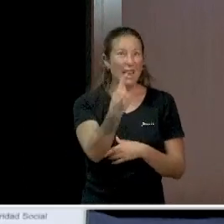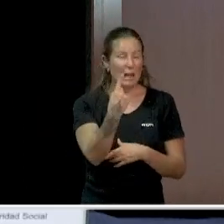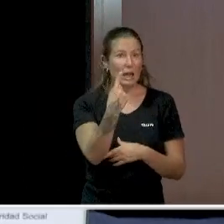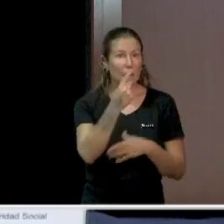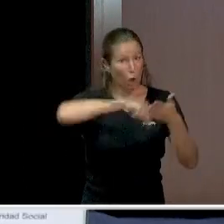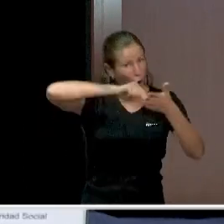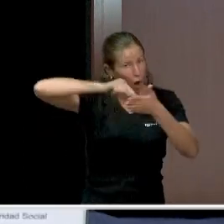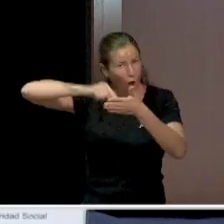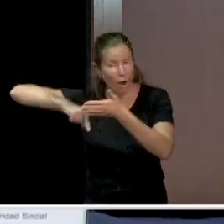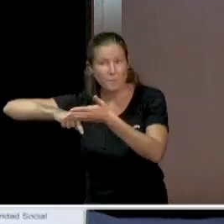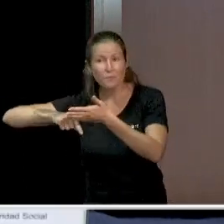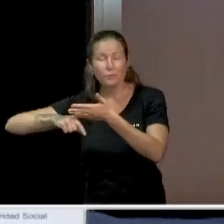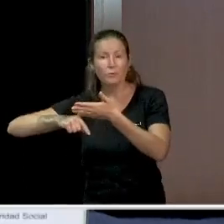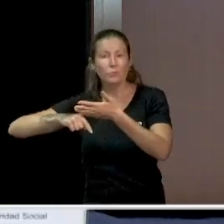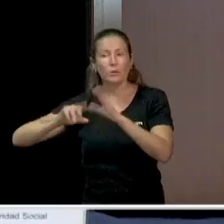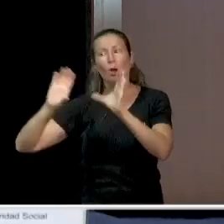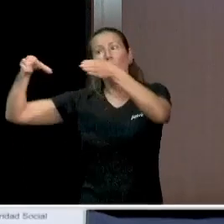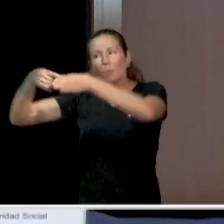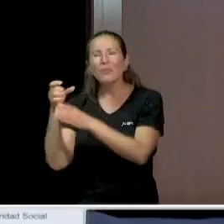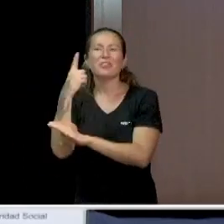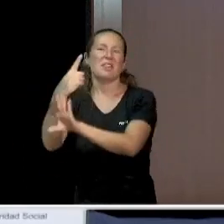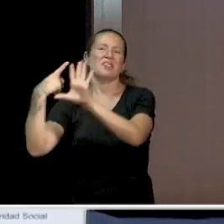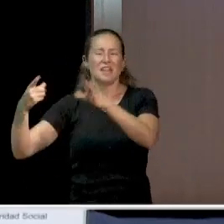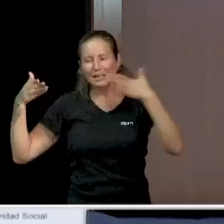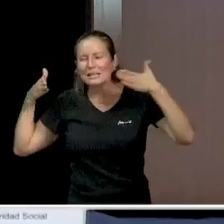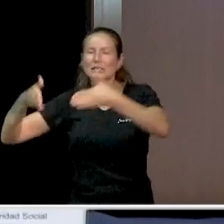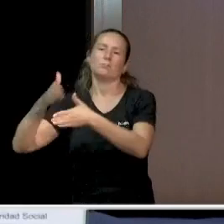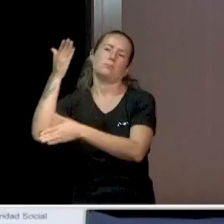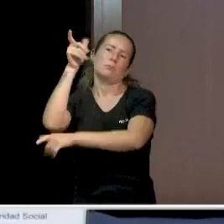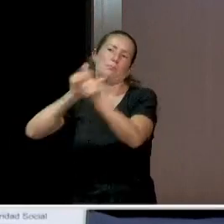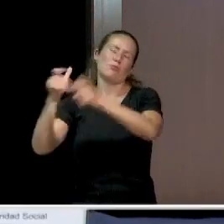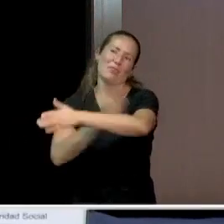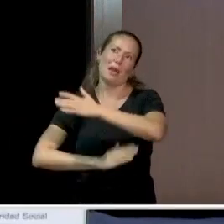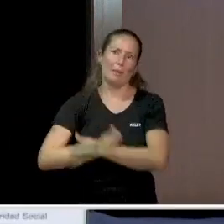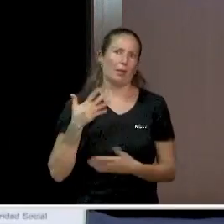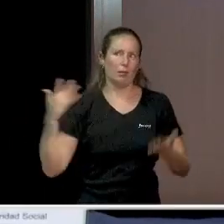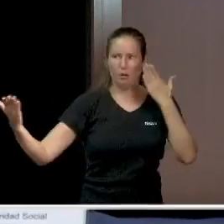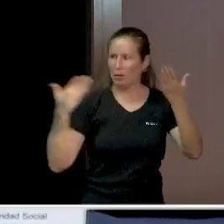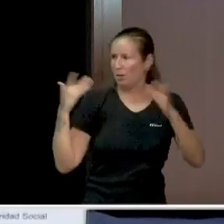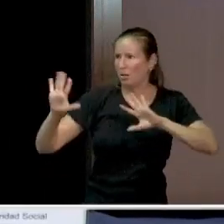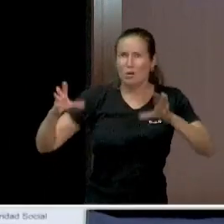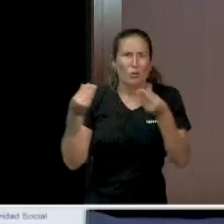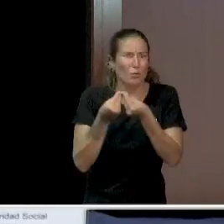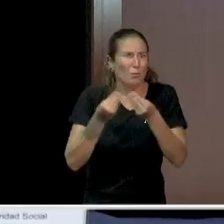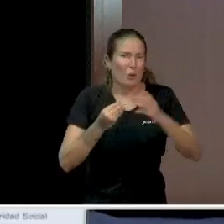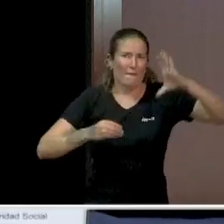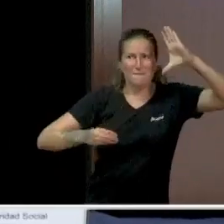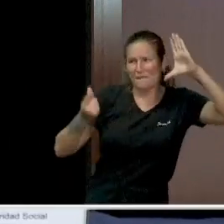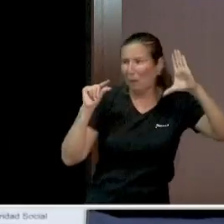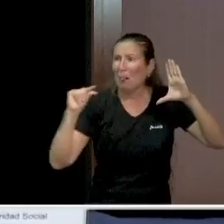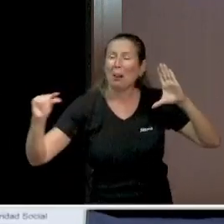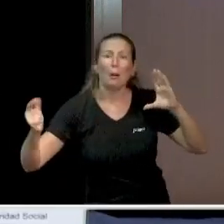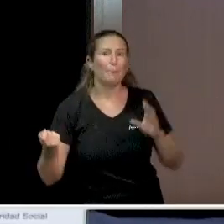realizados, solo 16 fueron para personas con discapacidad. Es que la proporción es abrumadoramente